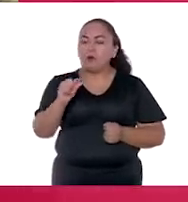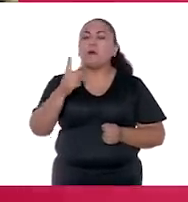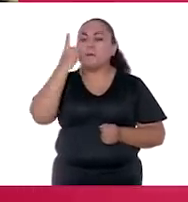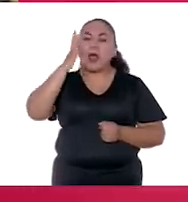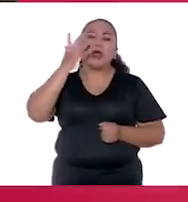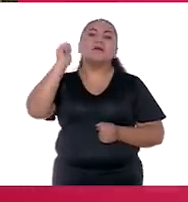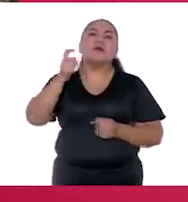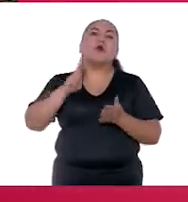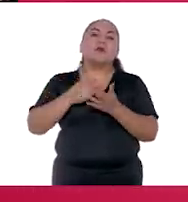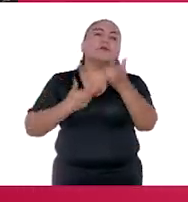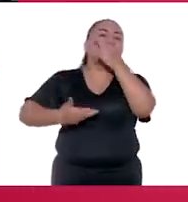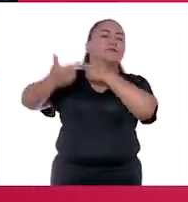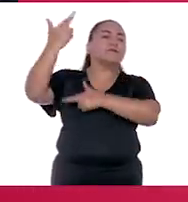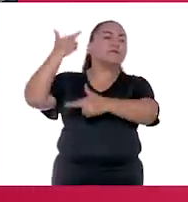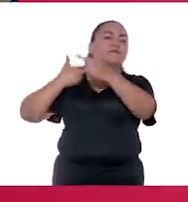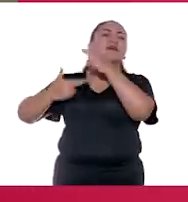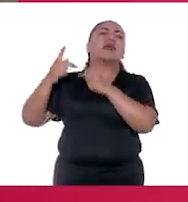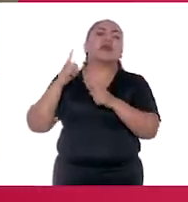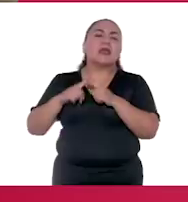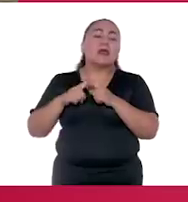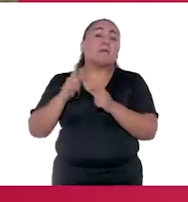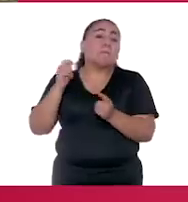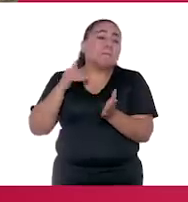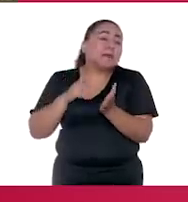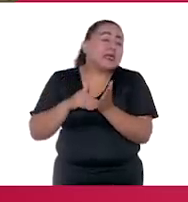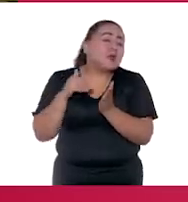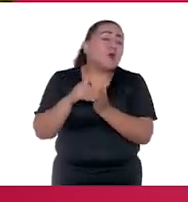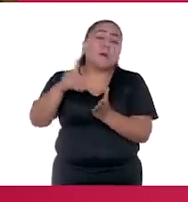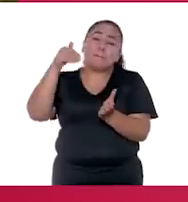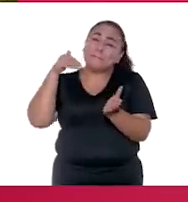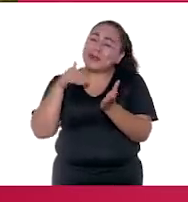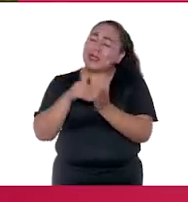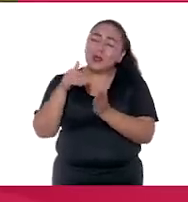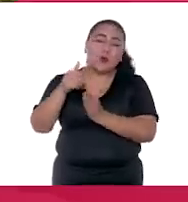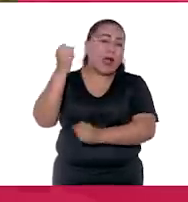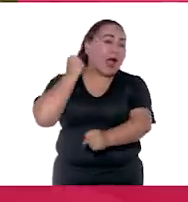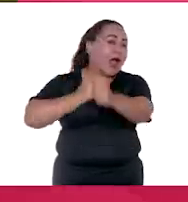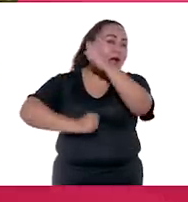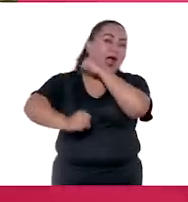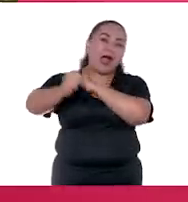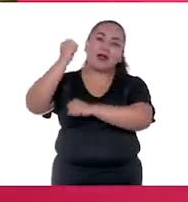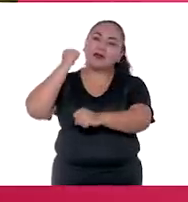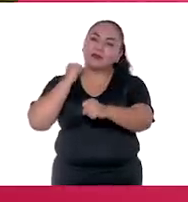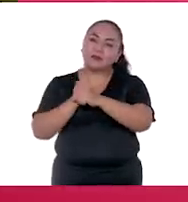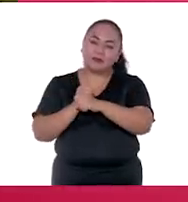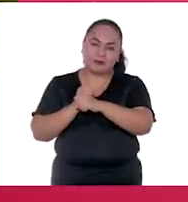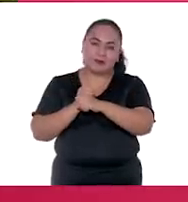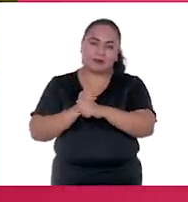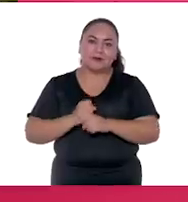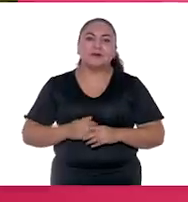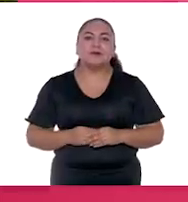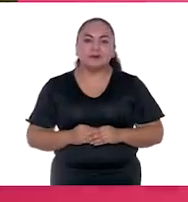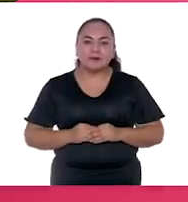pasado, pero con el pasado de hace millones y millones de años.